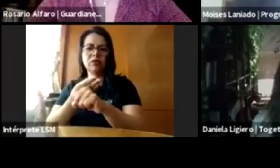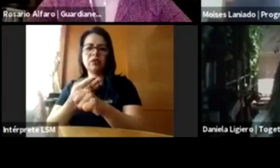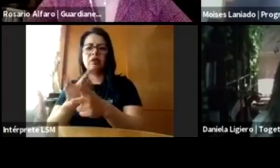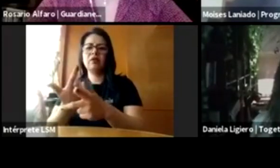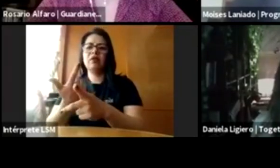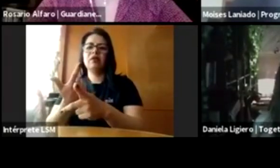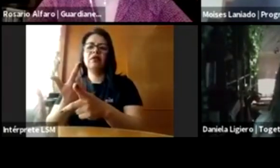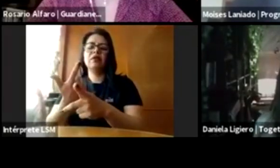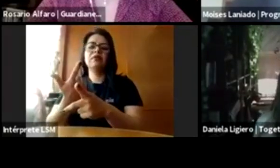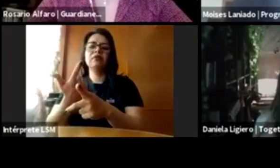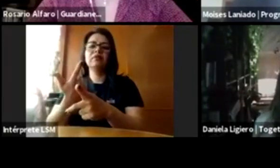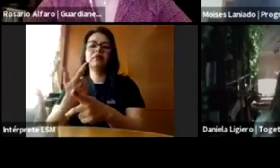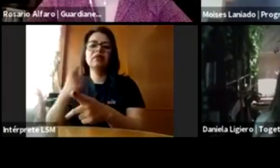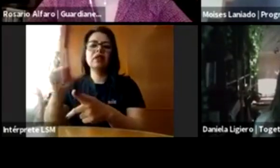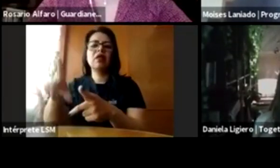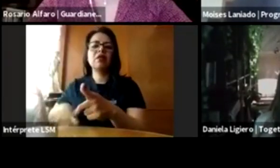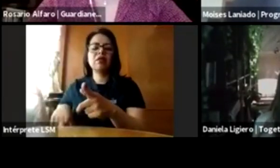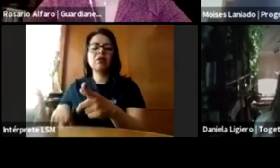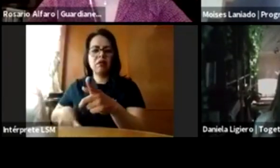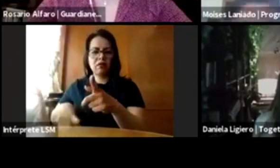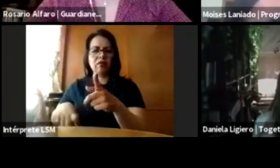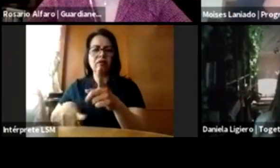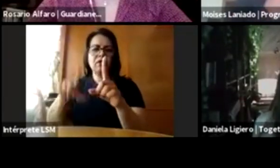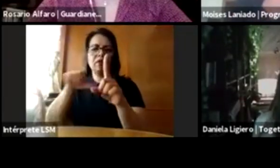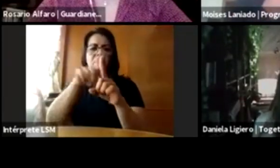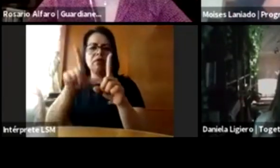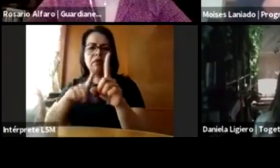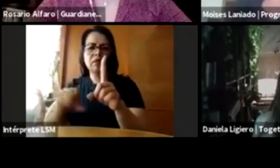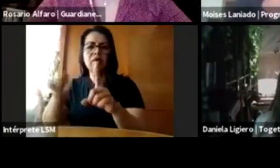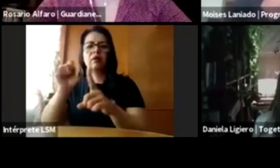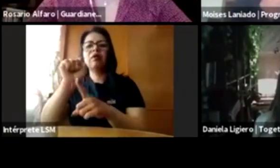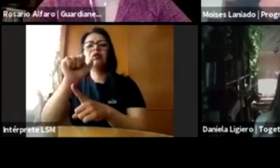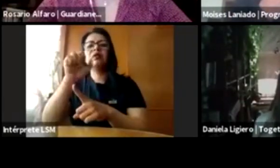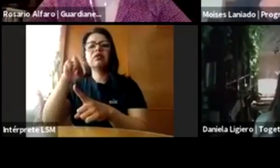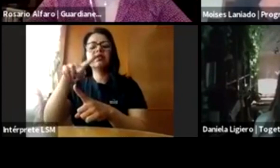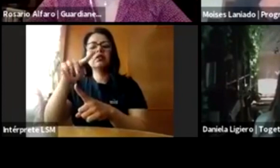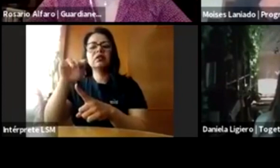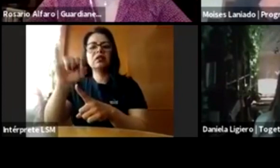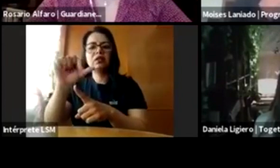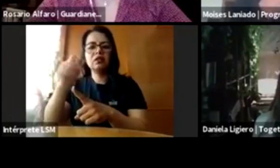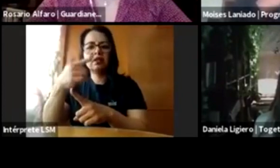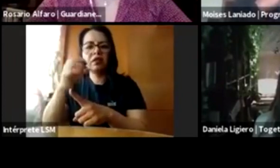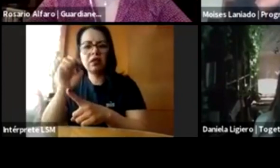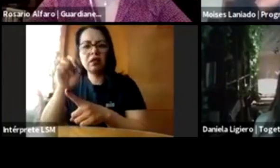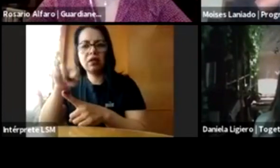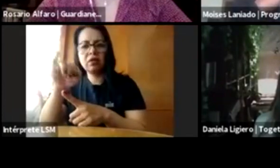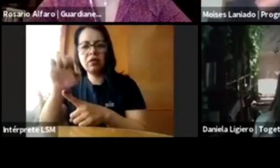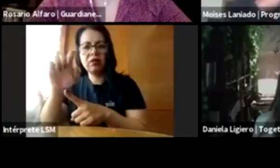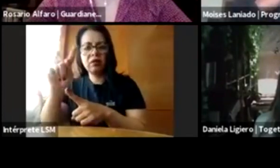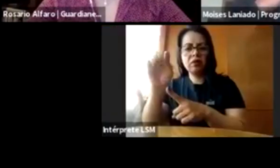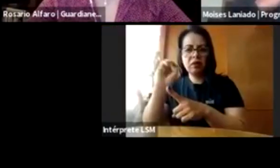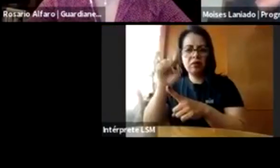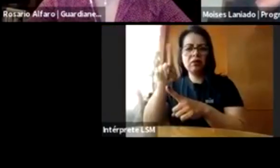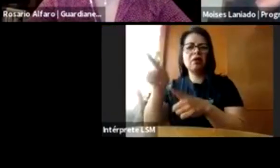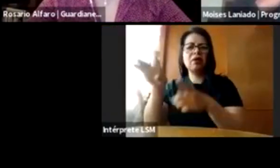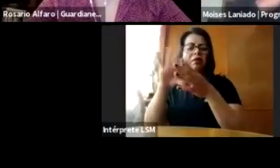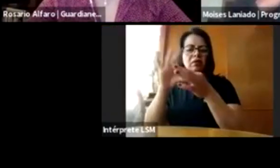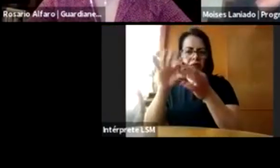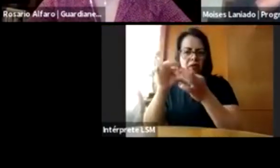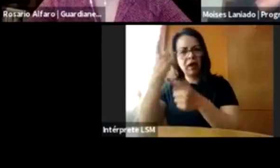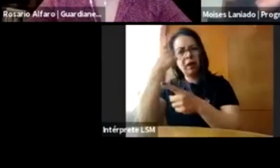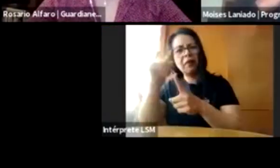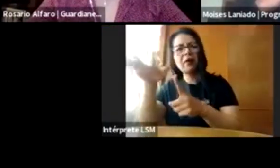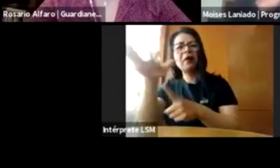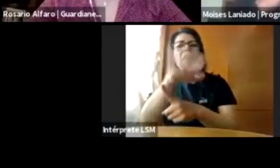Financiera del Gobierno Federal, Santiago Nieto. Nos platicaba un poco de, para dar un poco de contexto, lo que